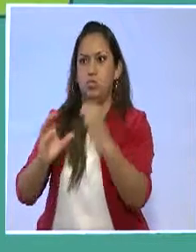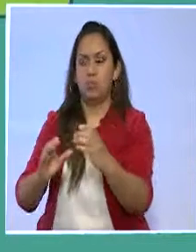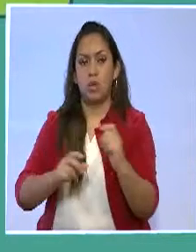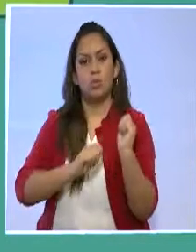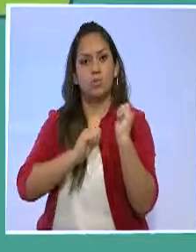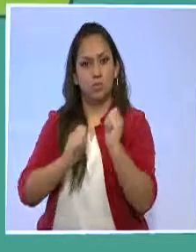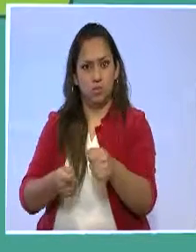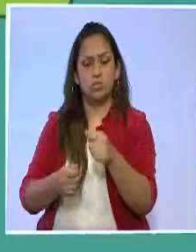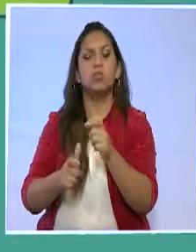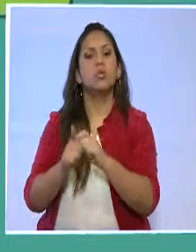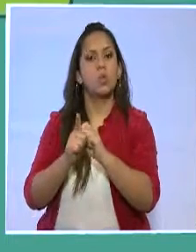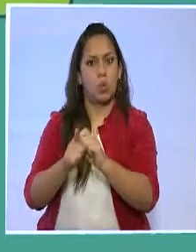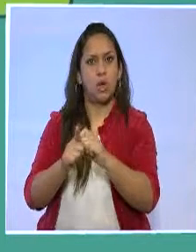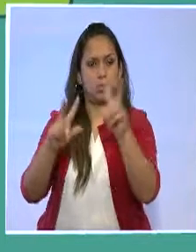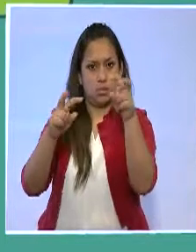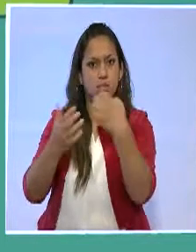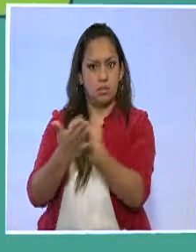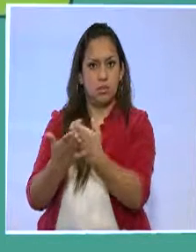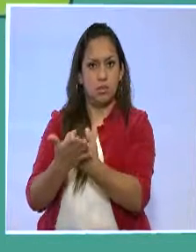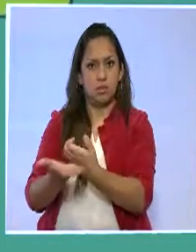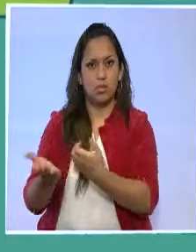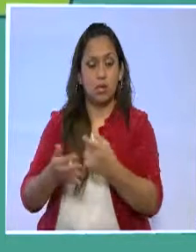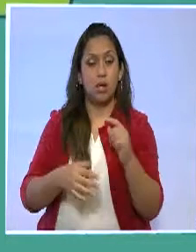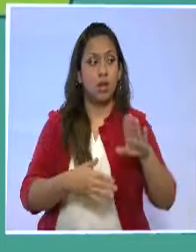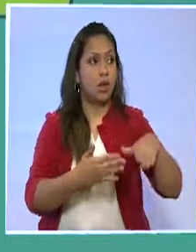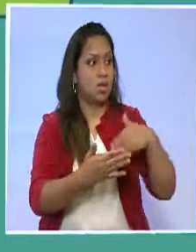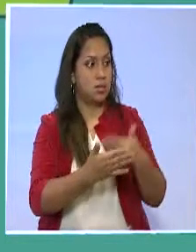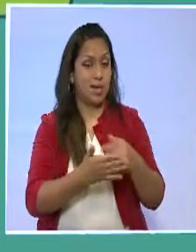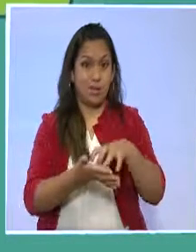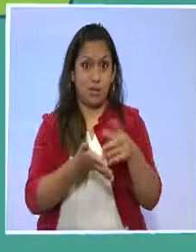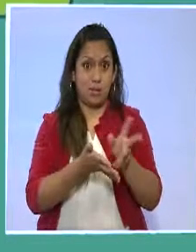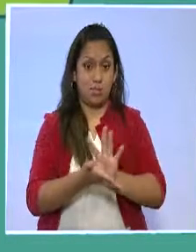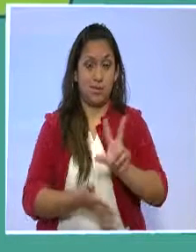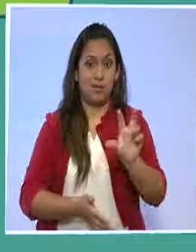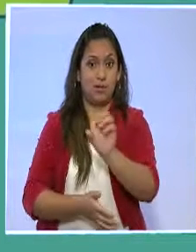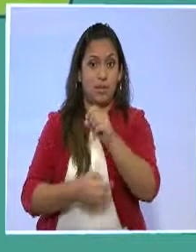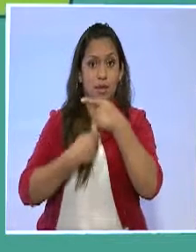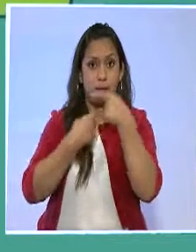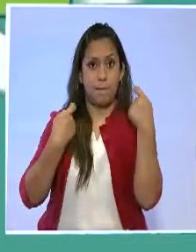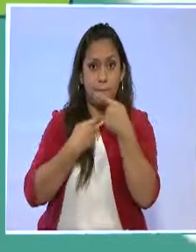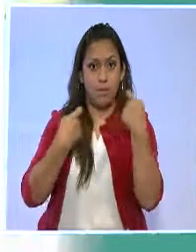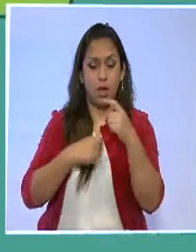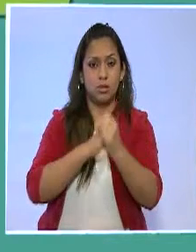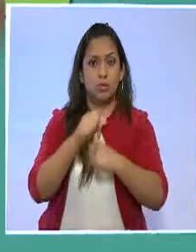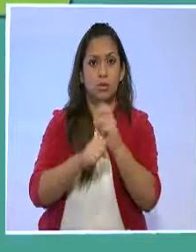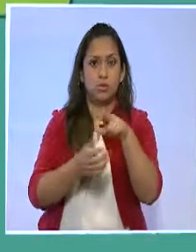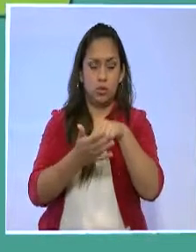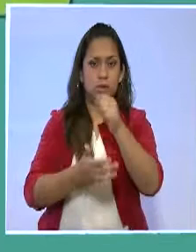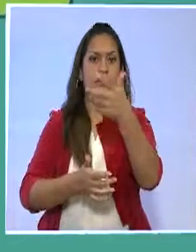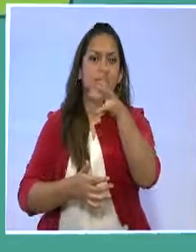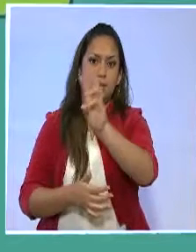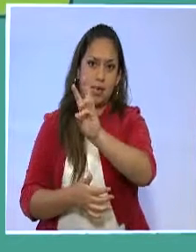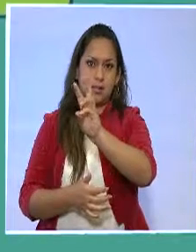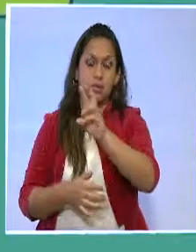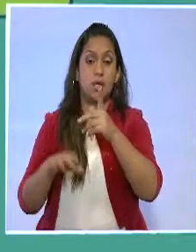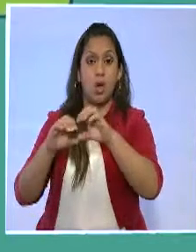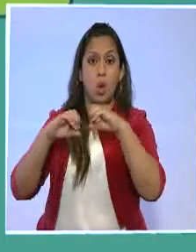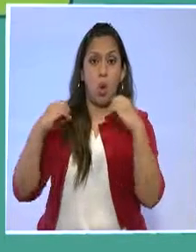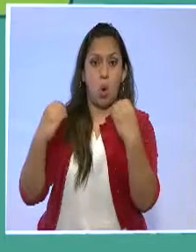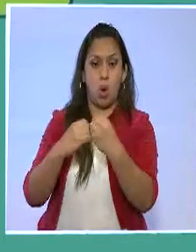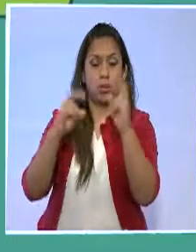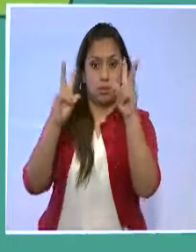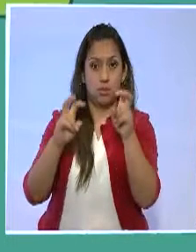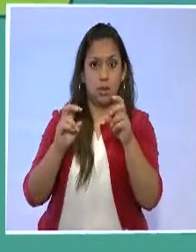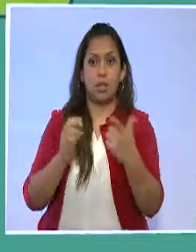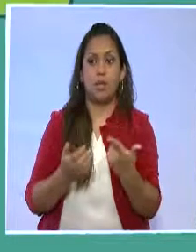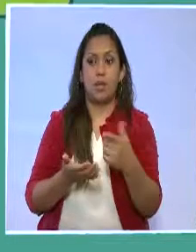económica el documento llegó a la asamblea nacional el 30 de marzo de 2016 el organismo legislativo con poco